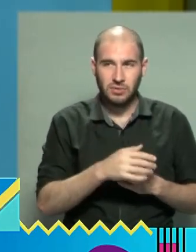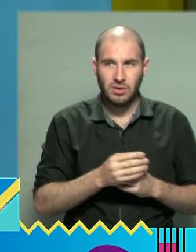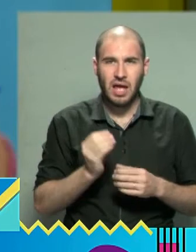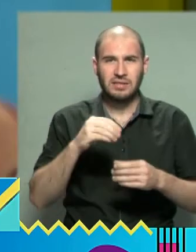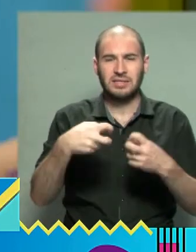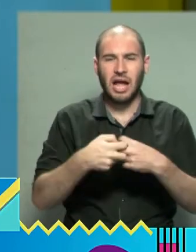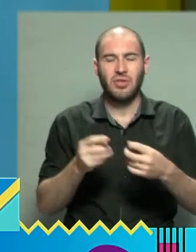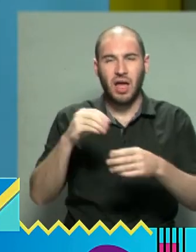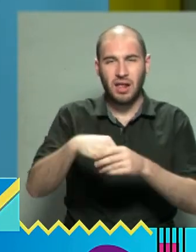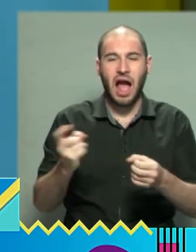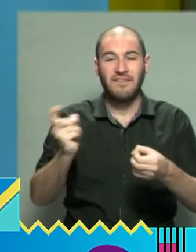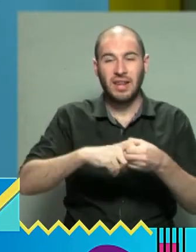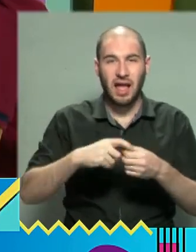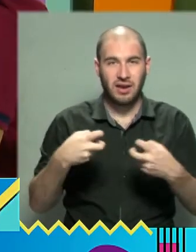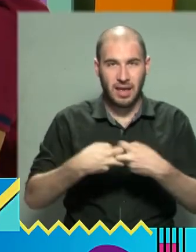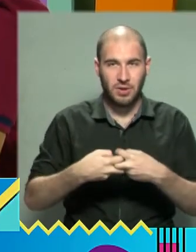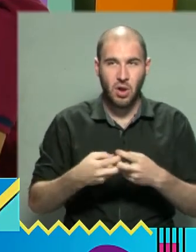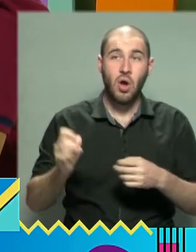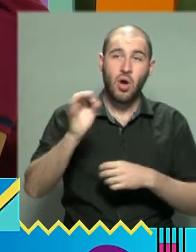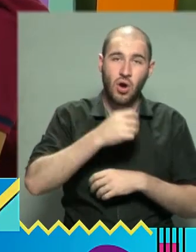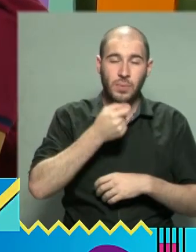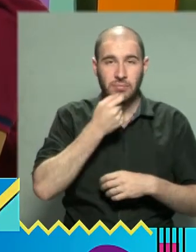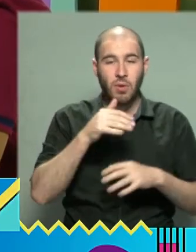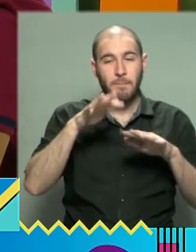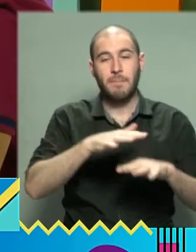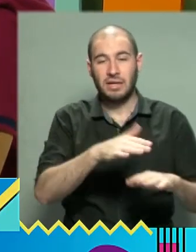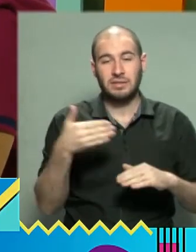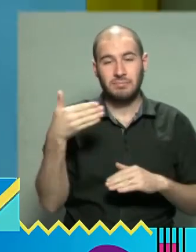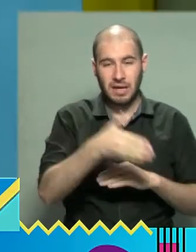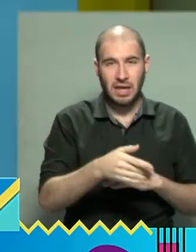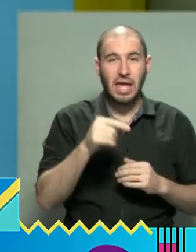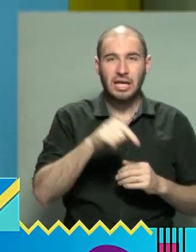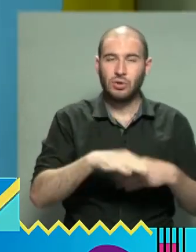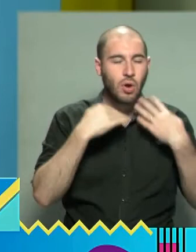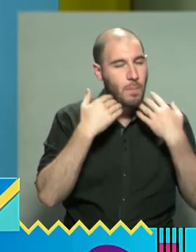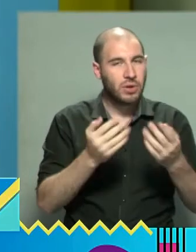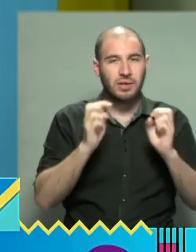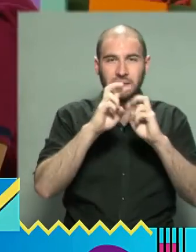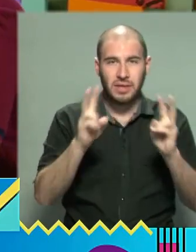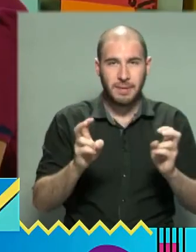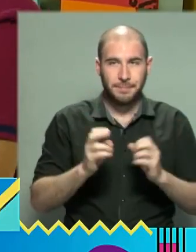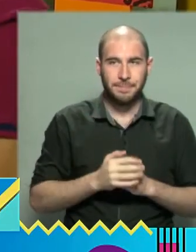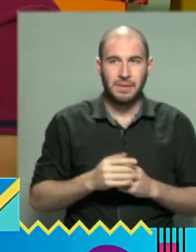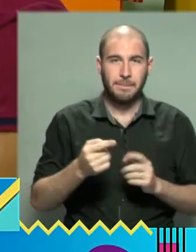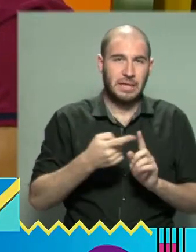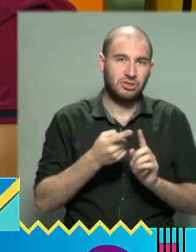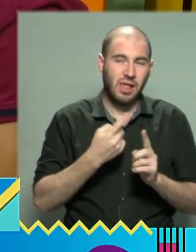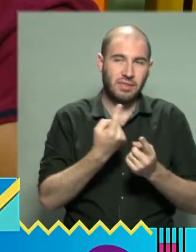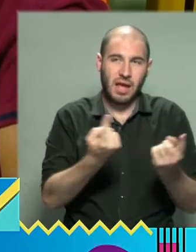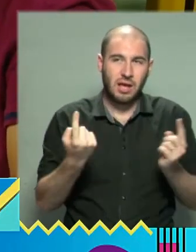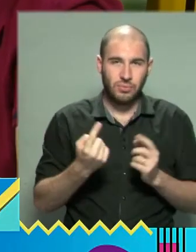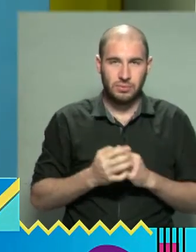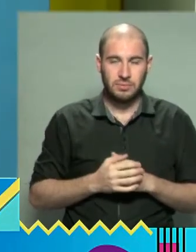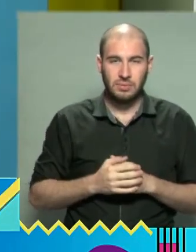un gremio, ¿sí? Para que se afiliara a un gremio o para que vayan a ciertas marchas? Eso, más allá de una cuestión personal, o sea, de